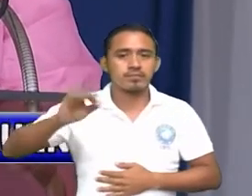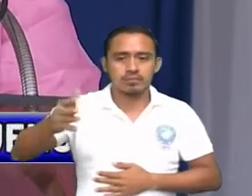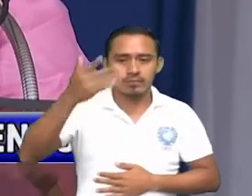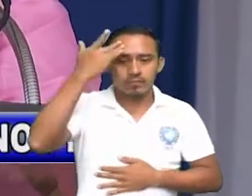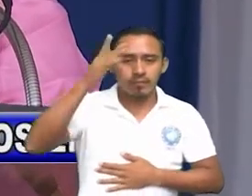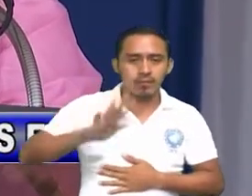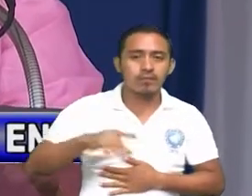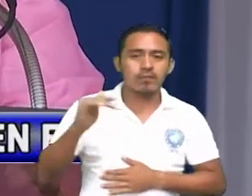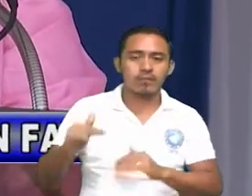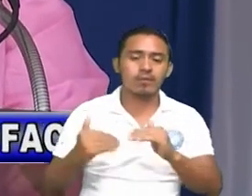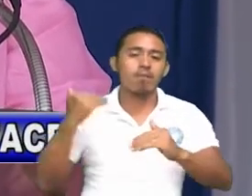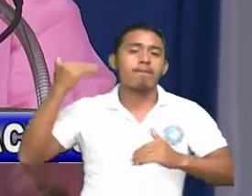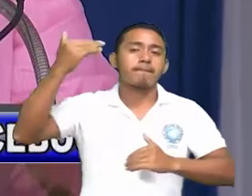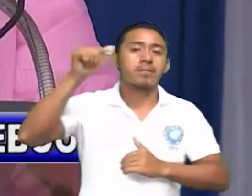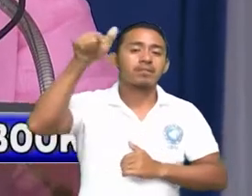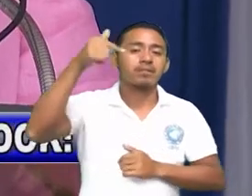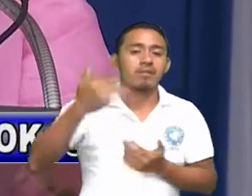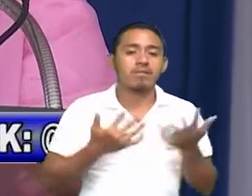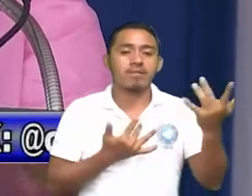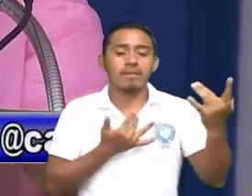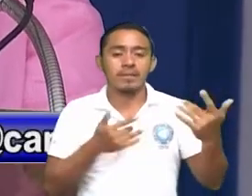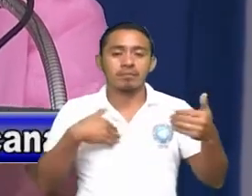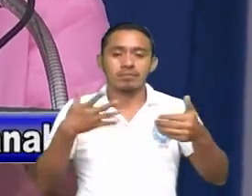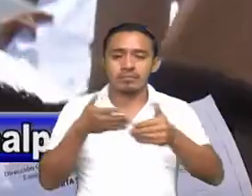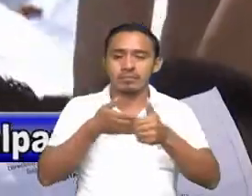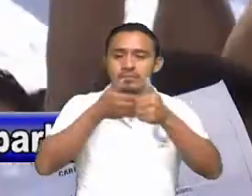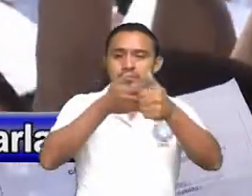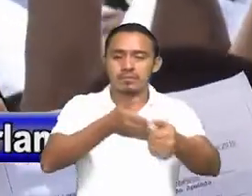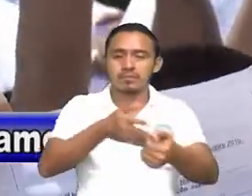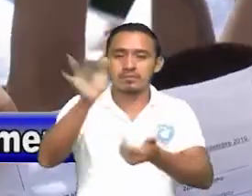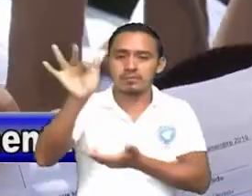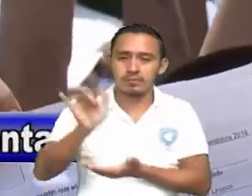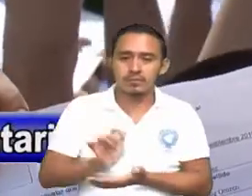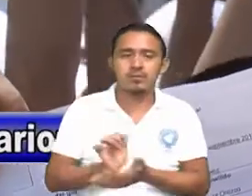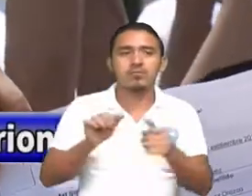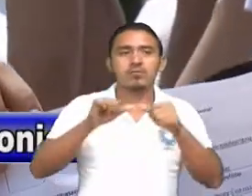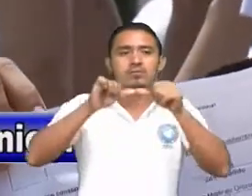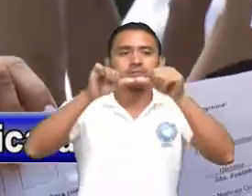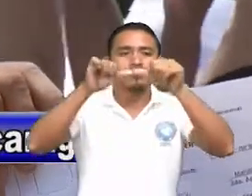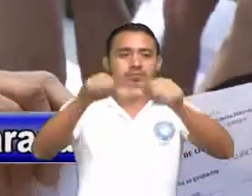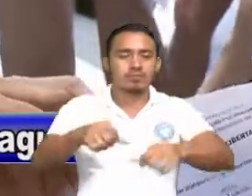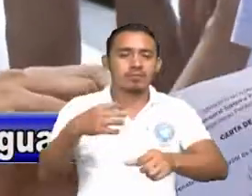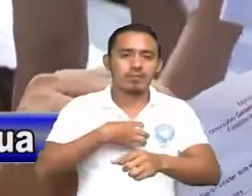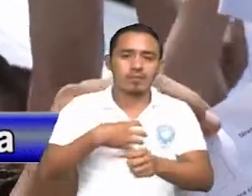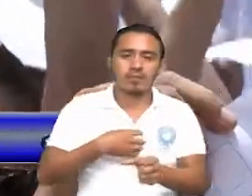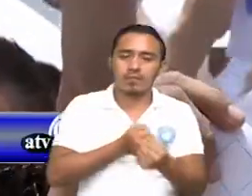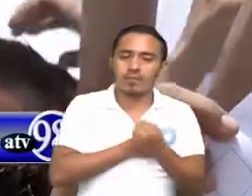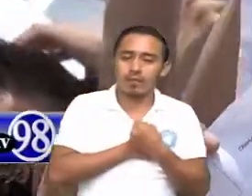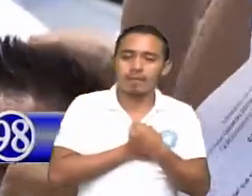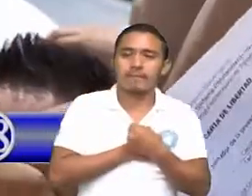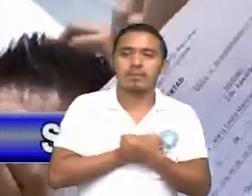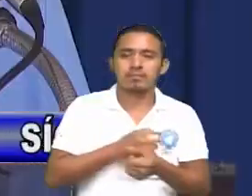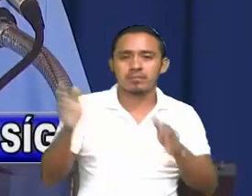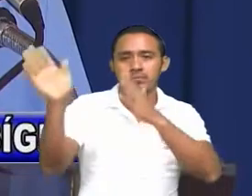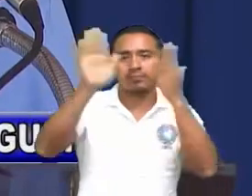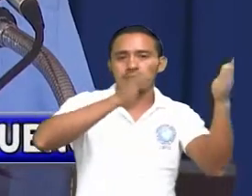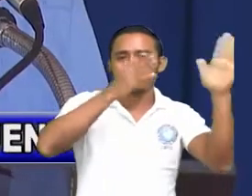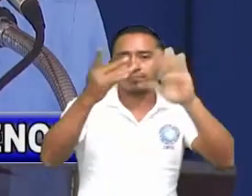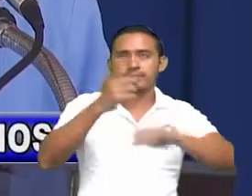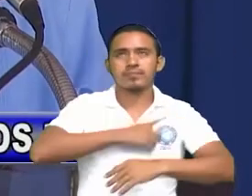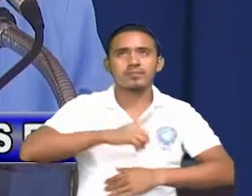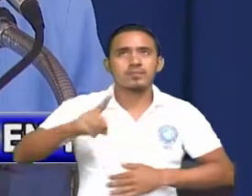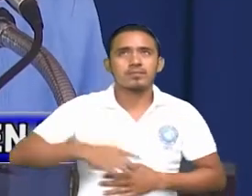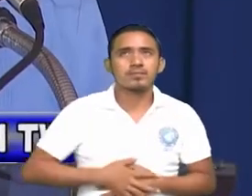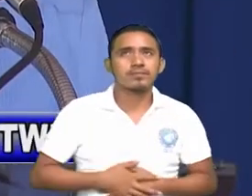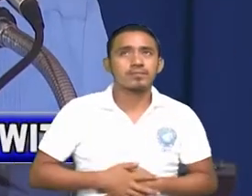que afuera los seguirán esperando sus guías espirituales para ayudarlos a continuar con el fervor y alabanza a Dios. Esta es